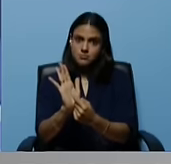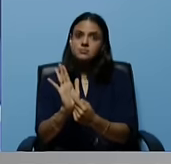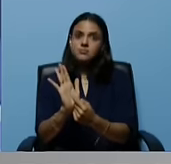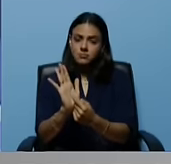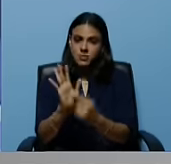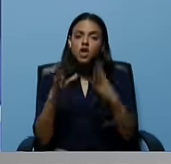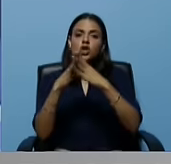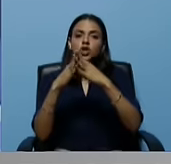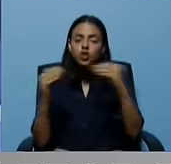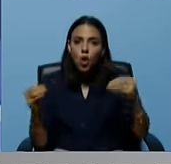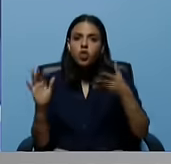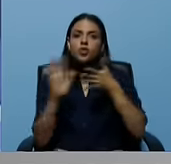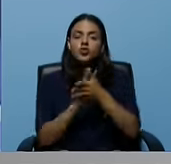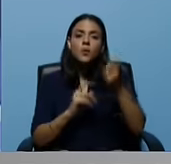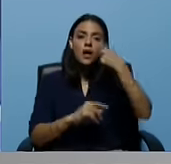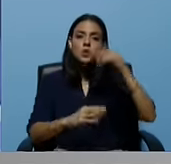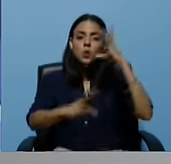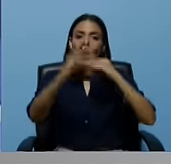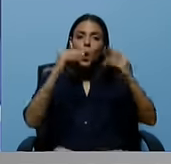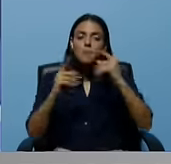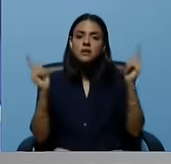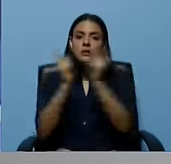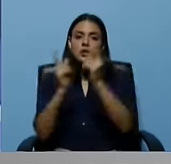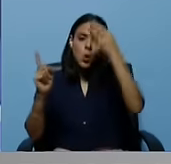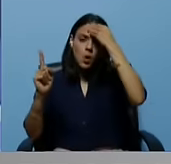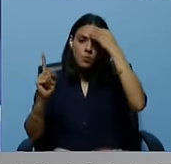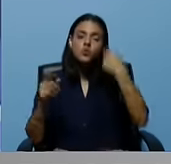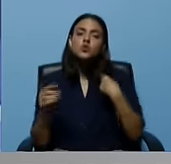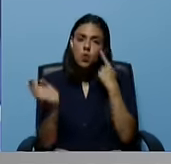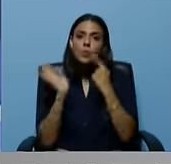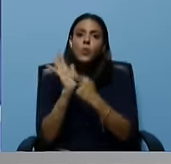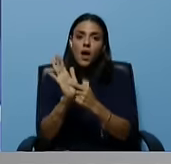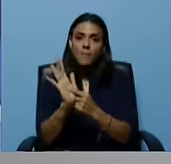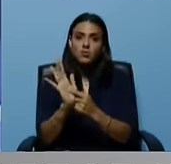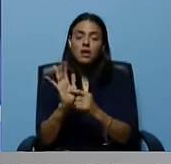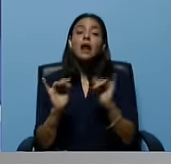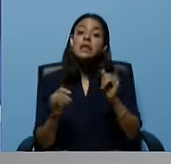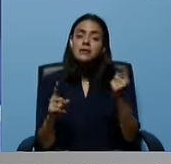los entretelones de las conversaciones. Y digo más.